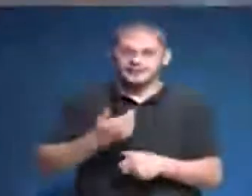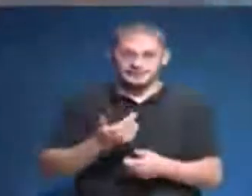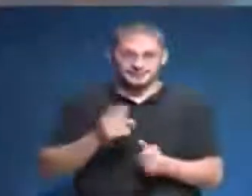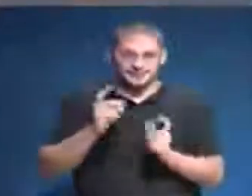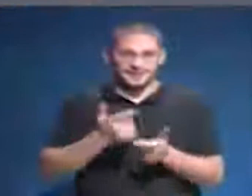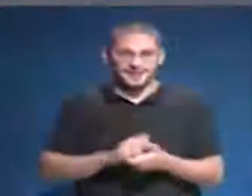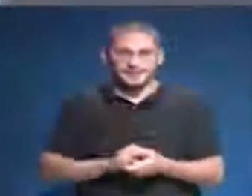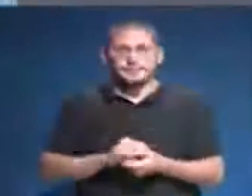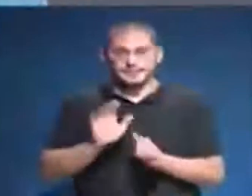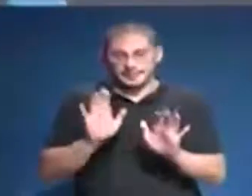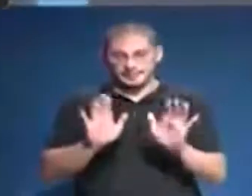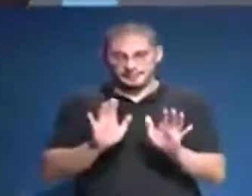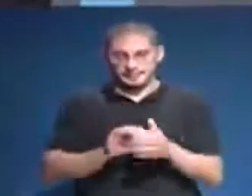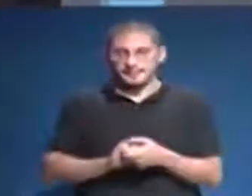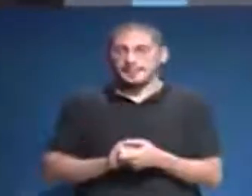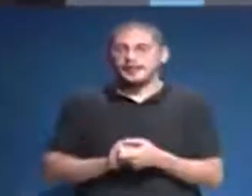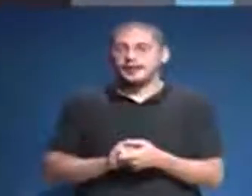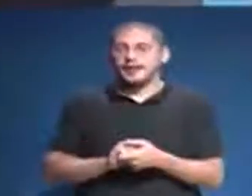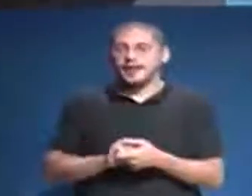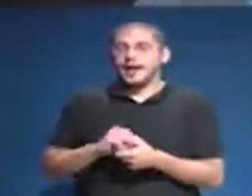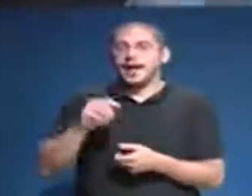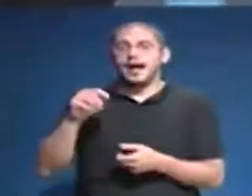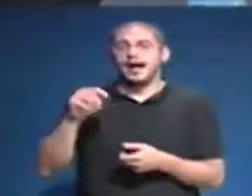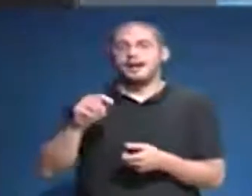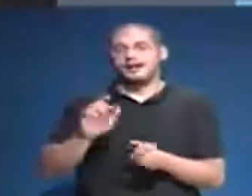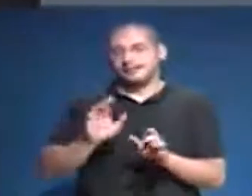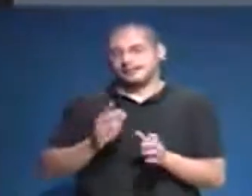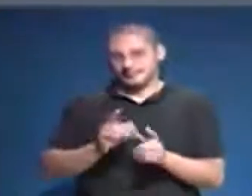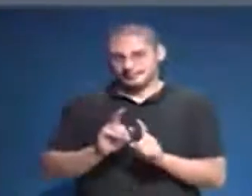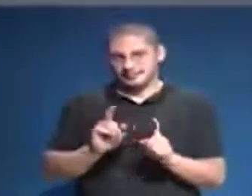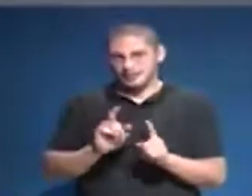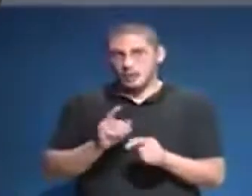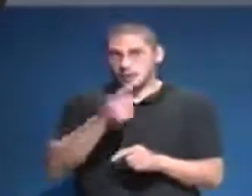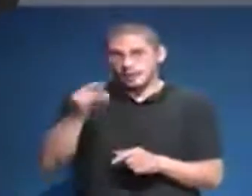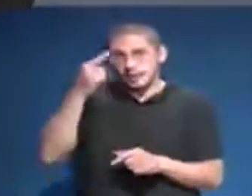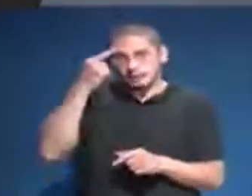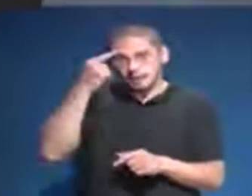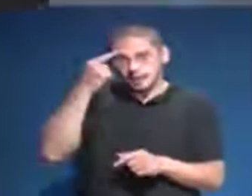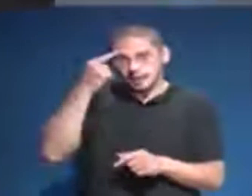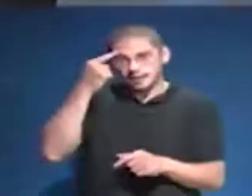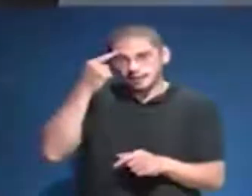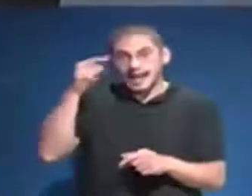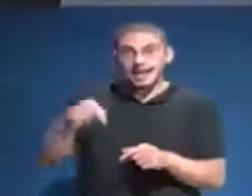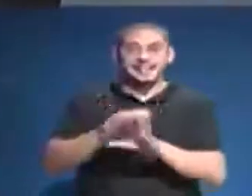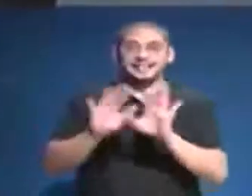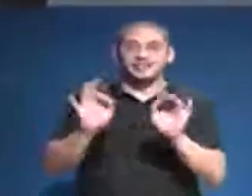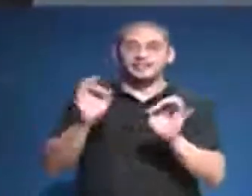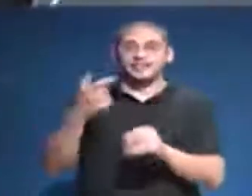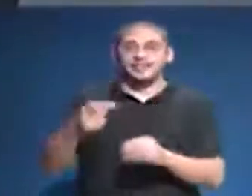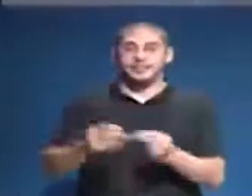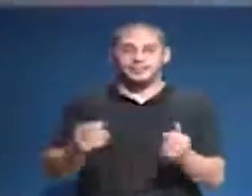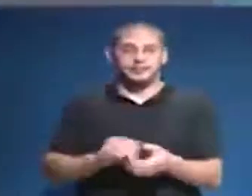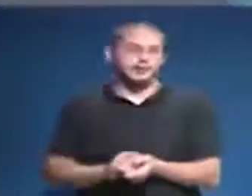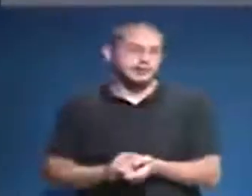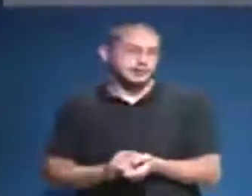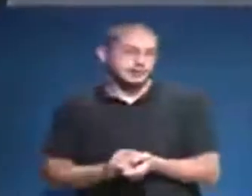nosotros. Venga, venga, venga. Vamos a hacer algo. Sí. No, porque esto... ¿Ustedes piensan que acá terminó todo? Sí, porque